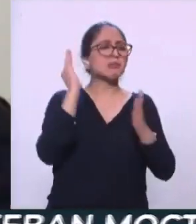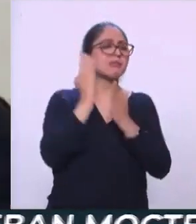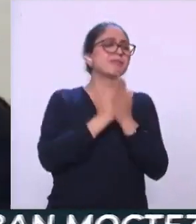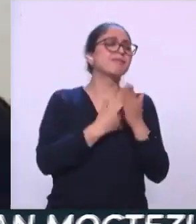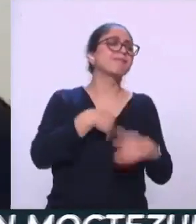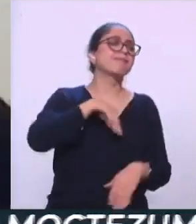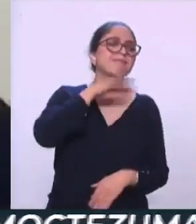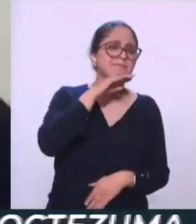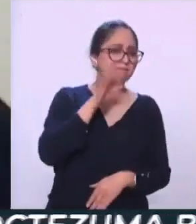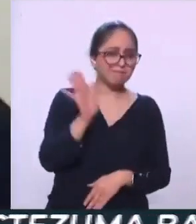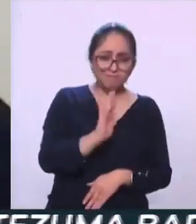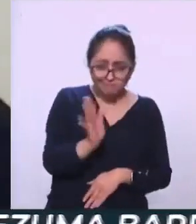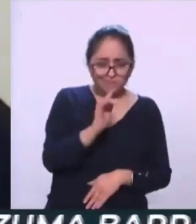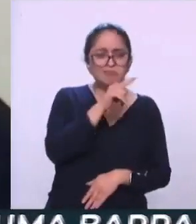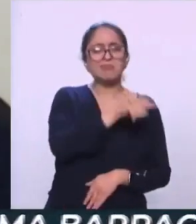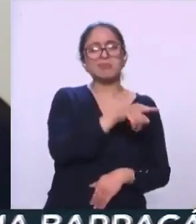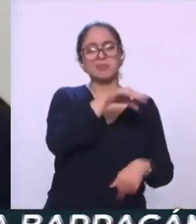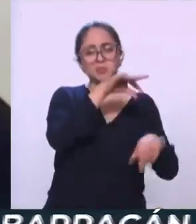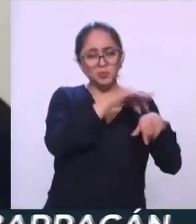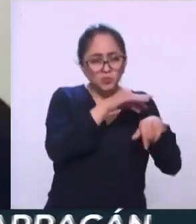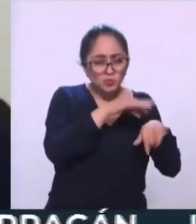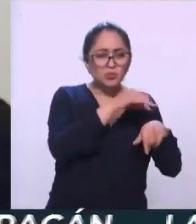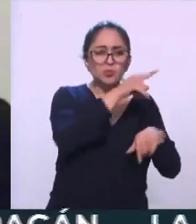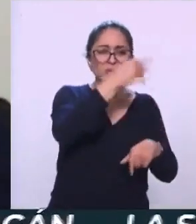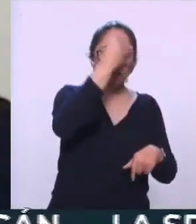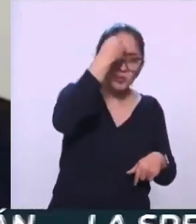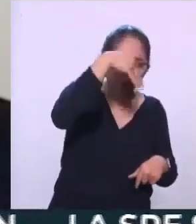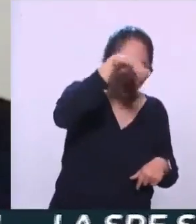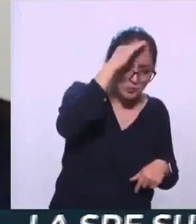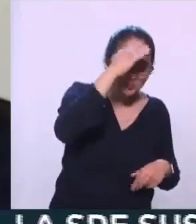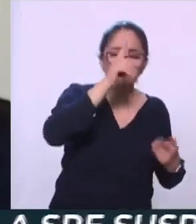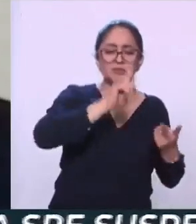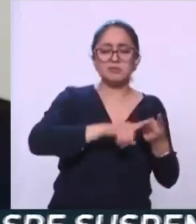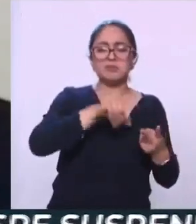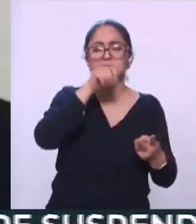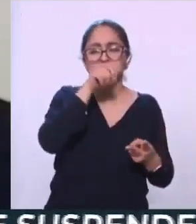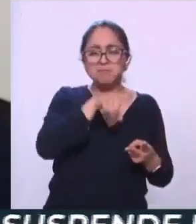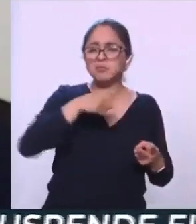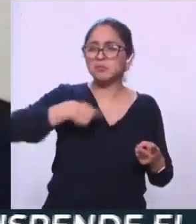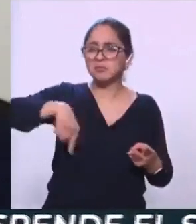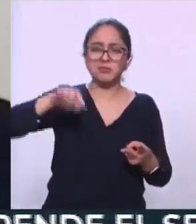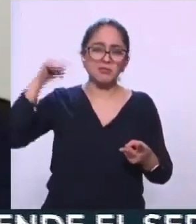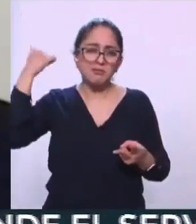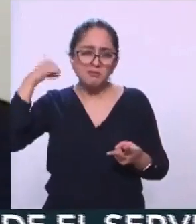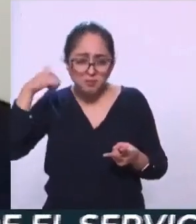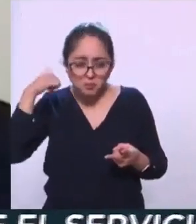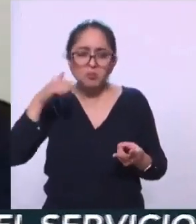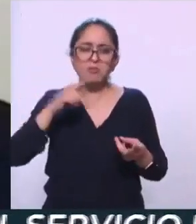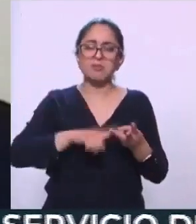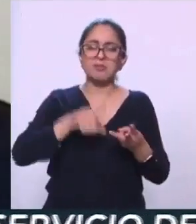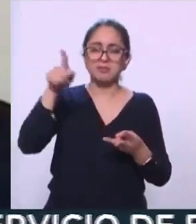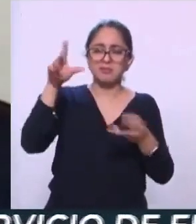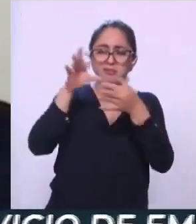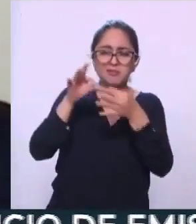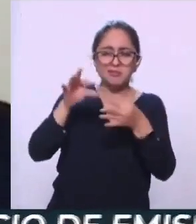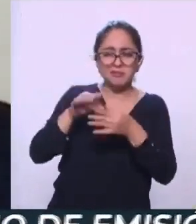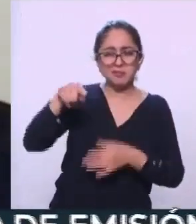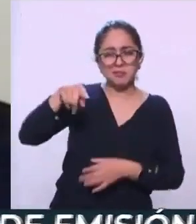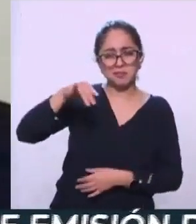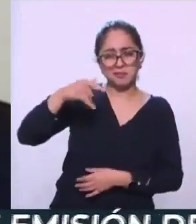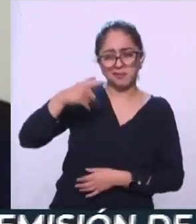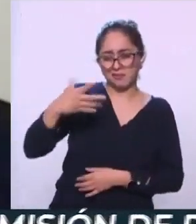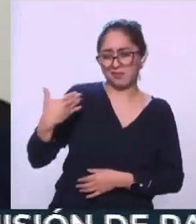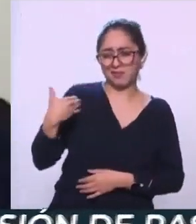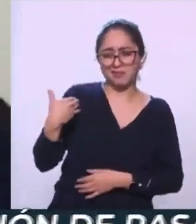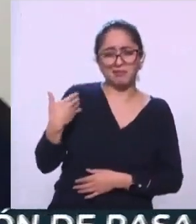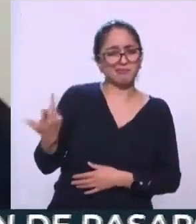estén diciendo el tema de los médicos cubanos, lo de Acapulco, lo que hemos estado viendo con Miguel, sí ha tenido un alcance muy importante porque